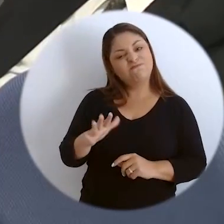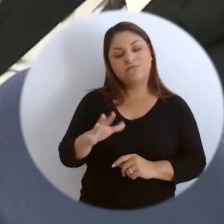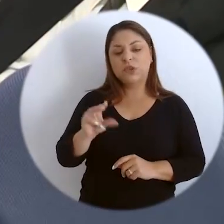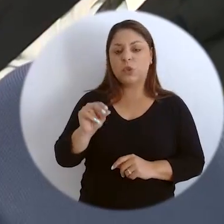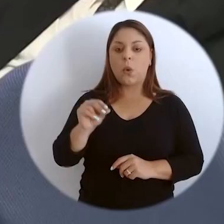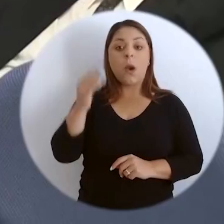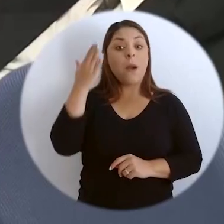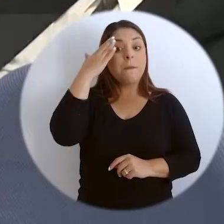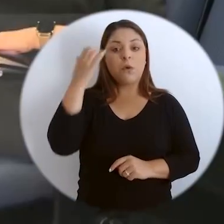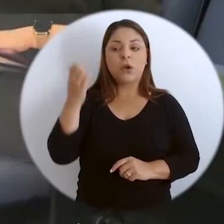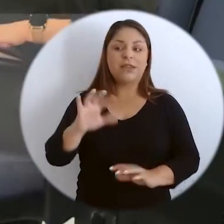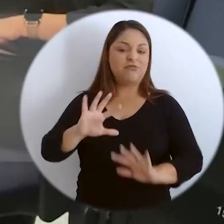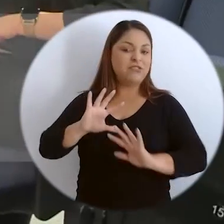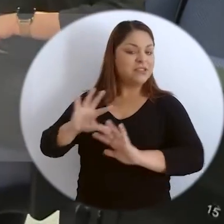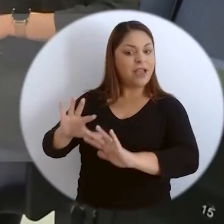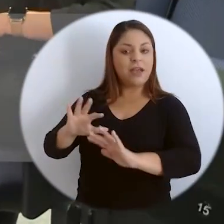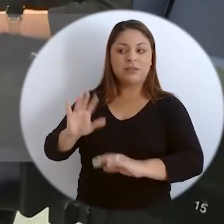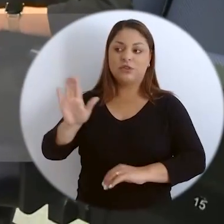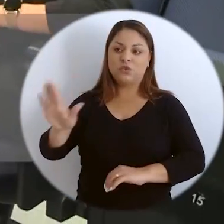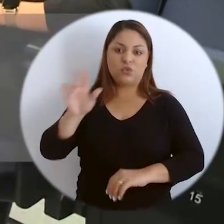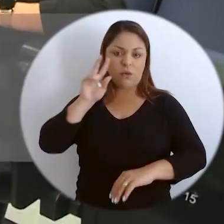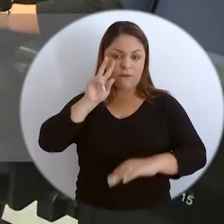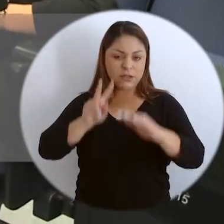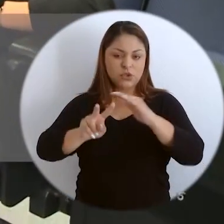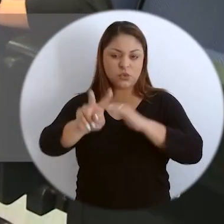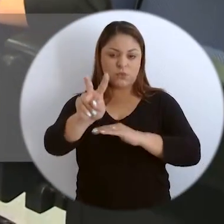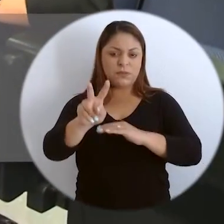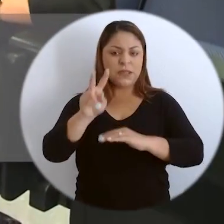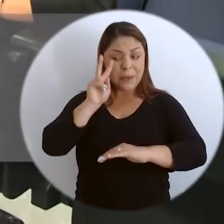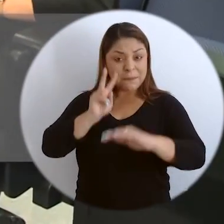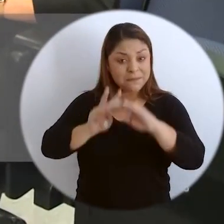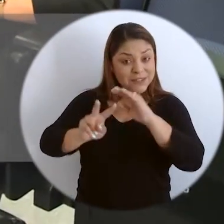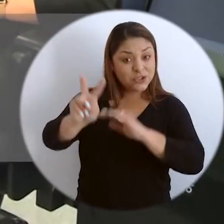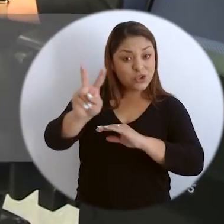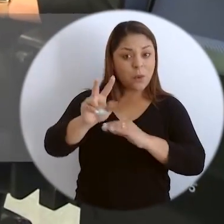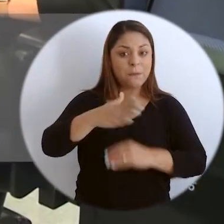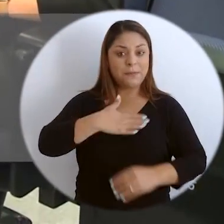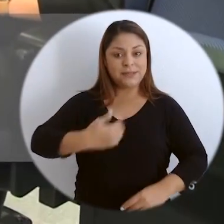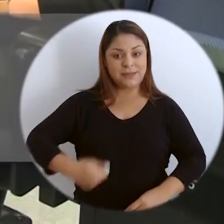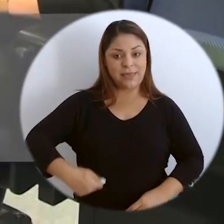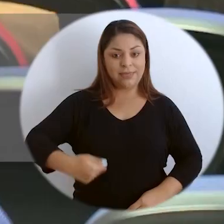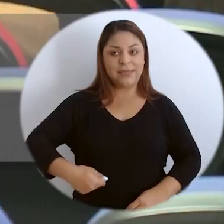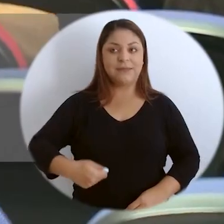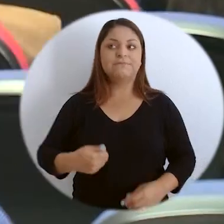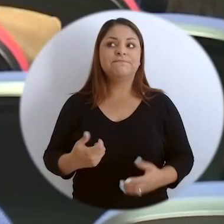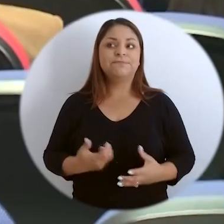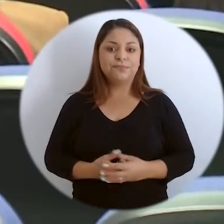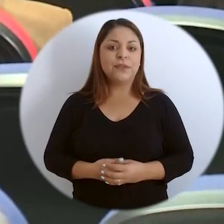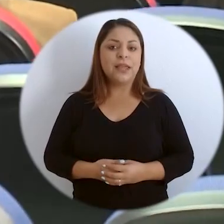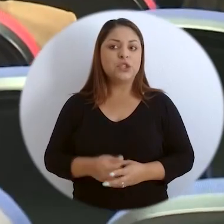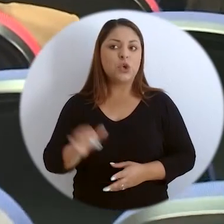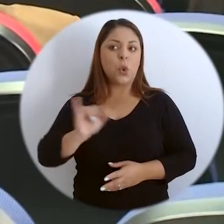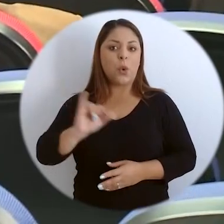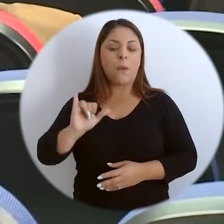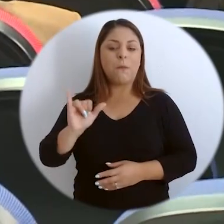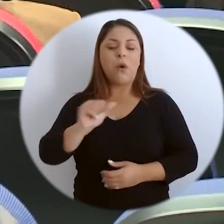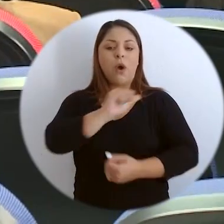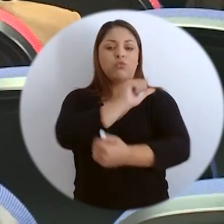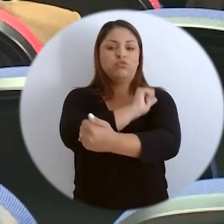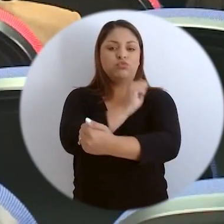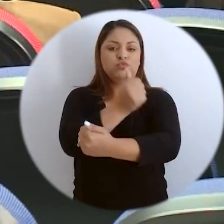que el presidente tenga esa posición conflictiva con medios, con el Poder Judicial, con la Asamblea Legislativa. Eso no se